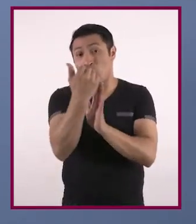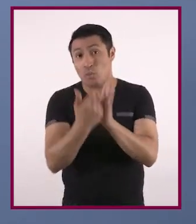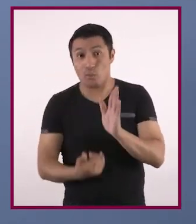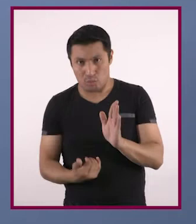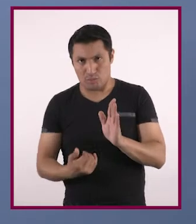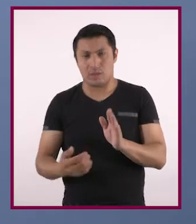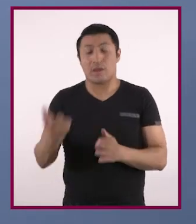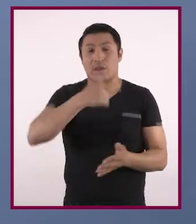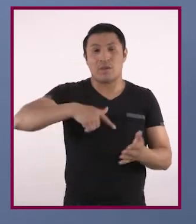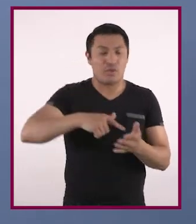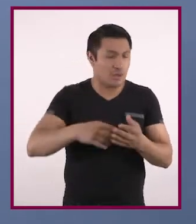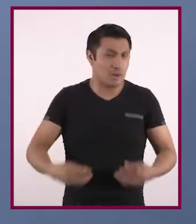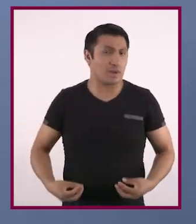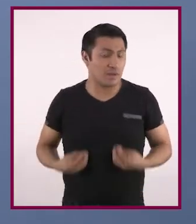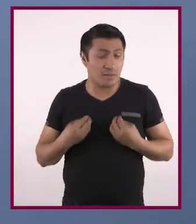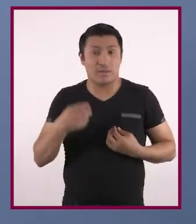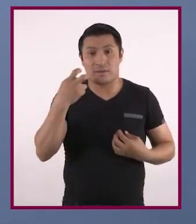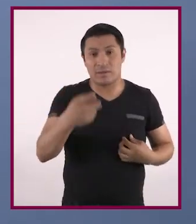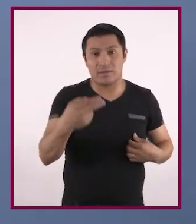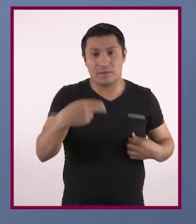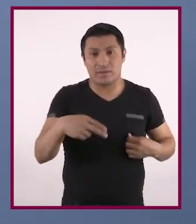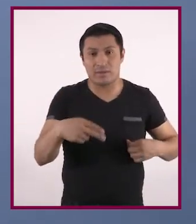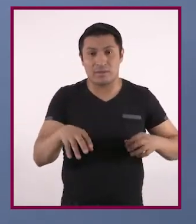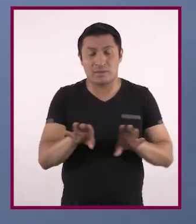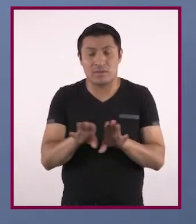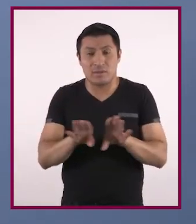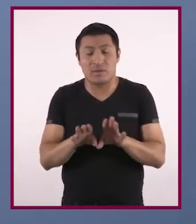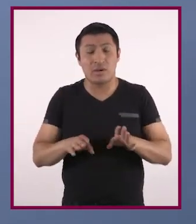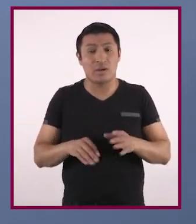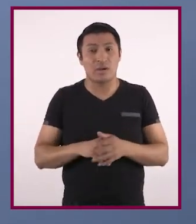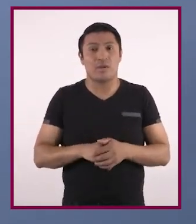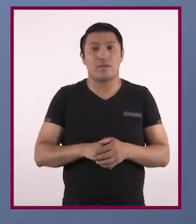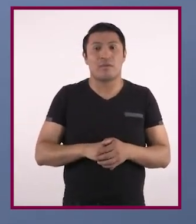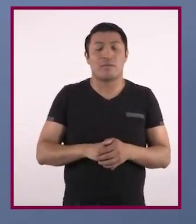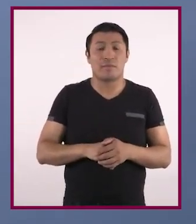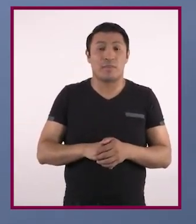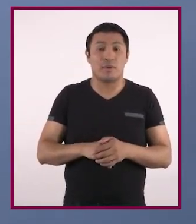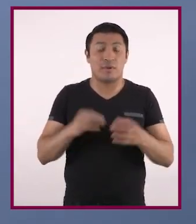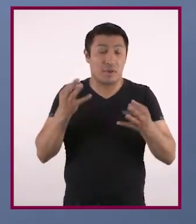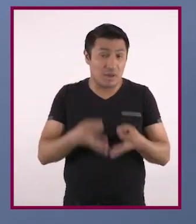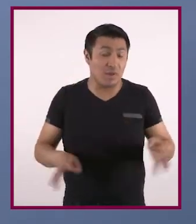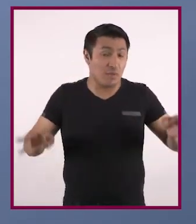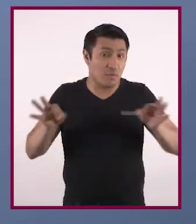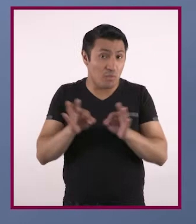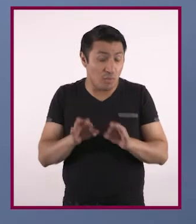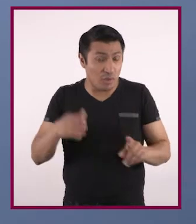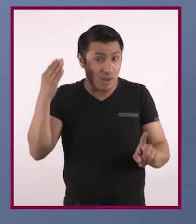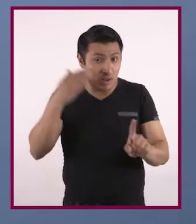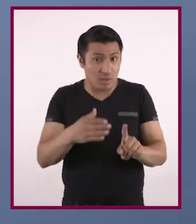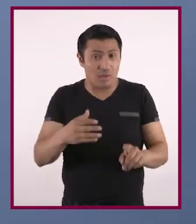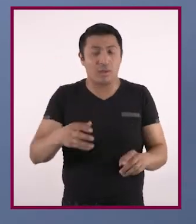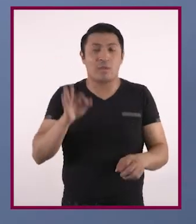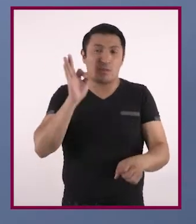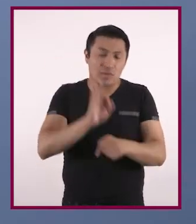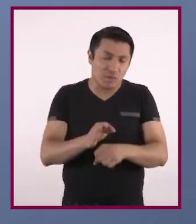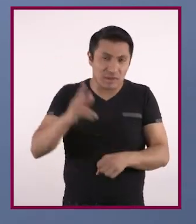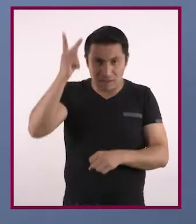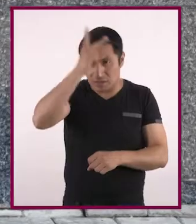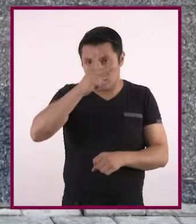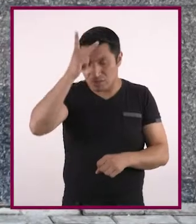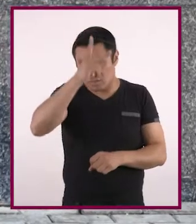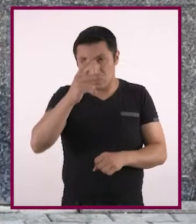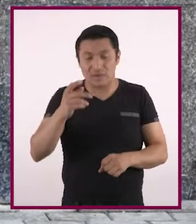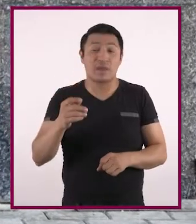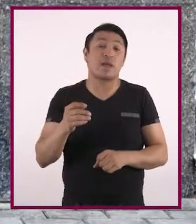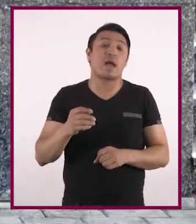un lugar donde vivir es lo que se llama un imperativo biológico y social, que nos brinda protección física, psicológica y social.